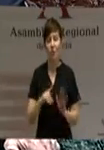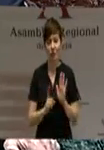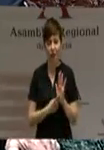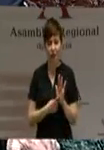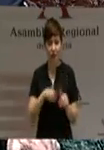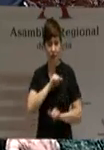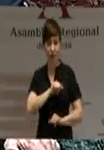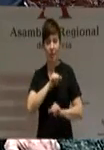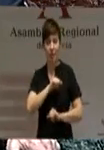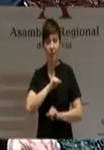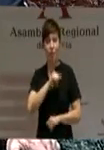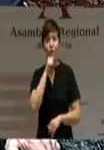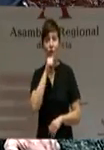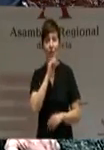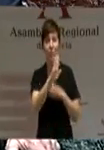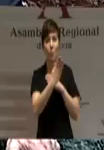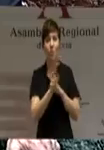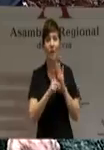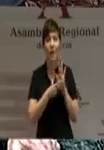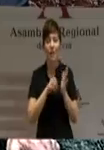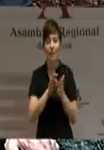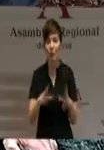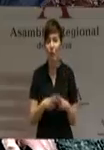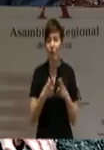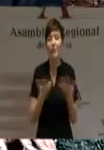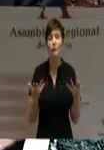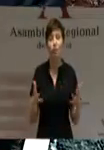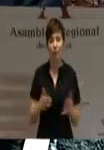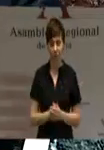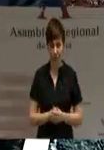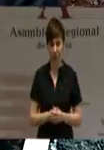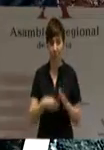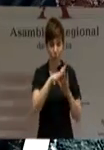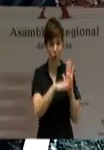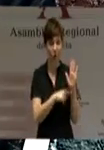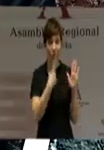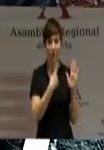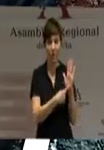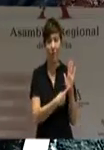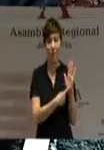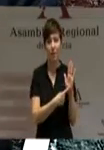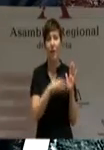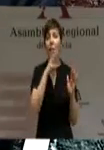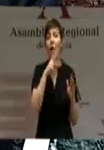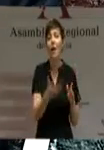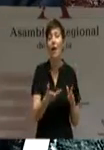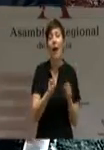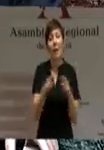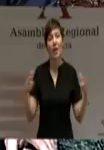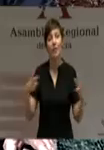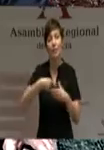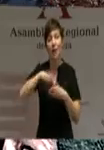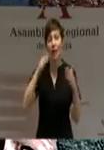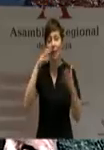esa propuesta de nueva ley de servicios sociales, y eso viene en su programa. También hablaban de la ampliación de plazas en centros de atención